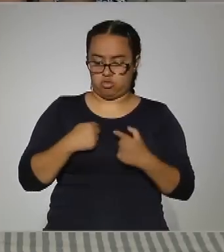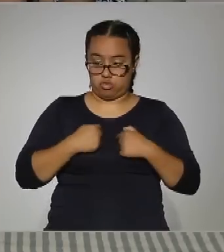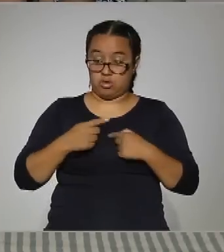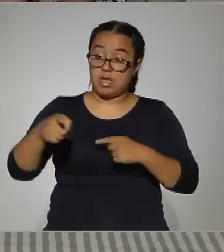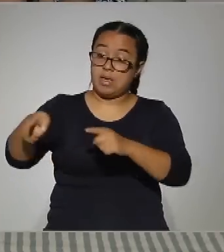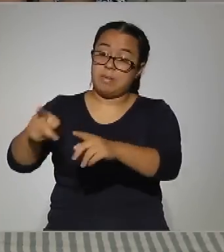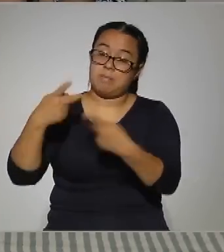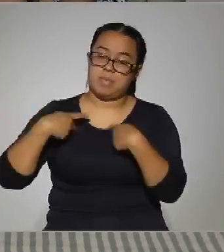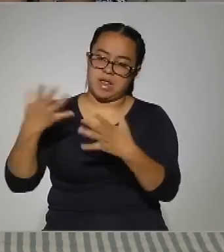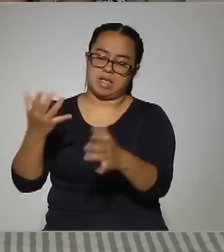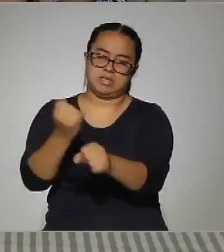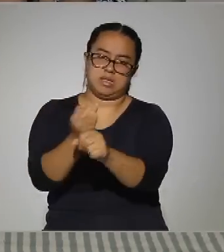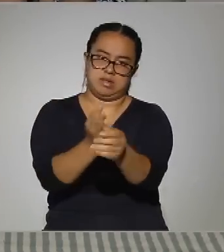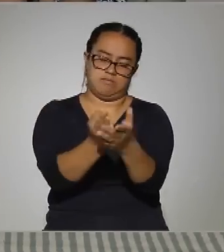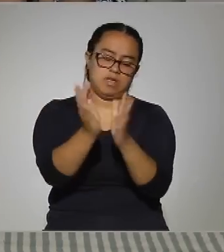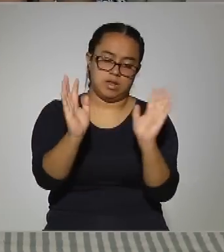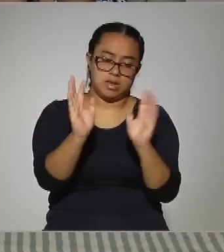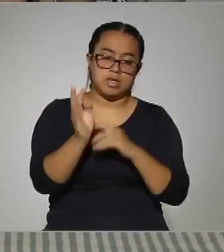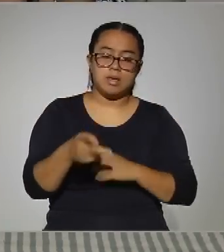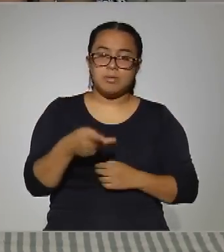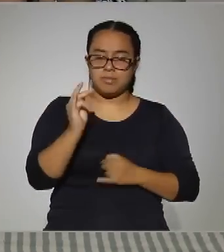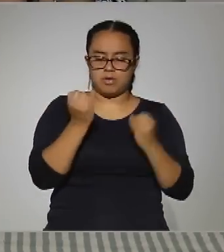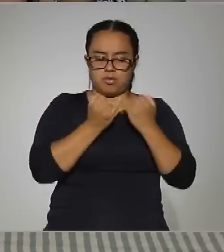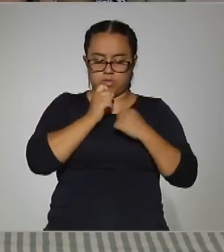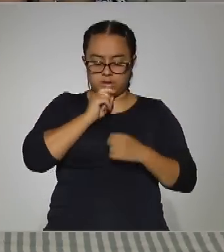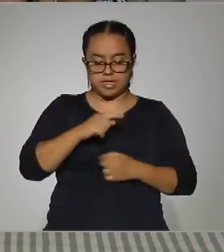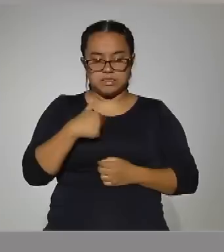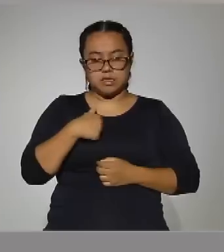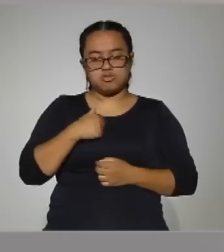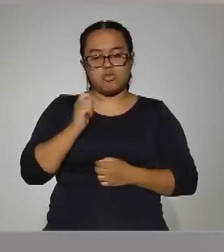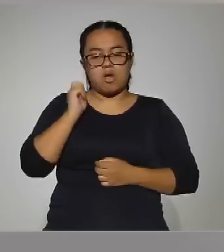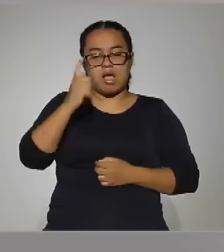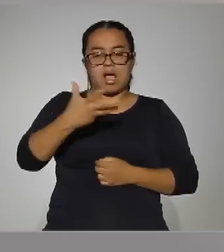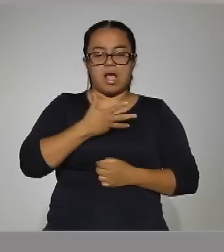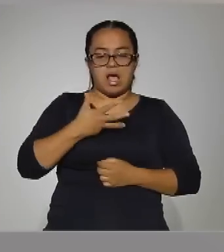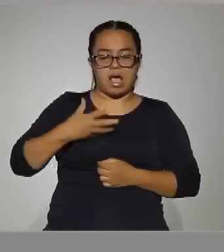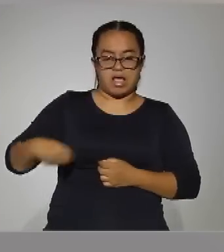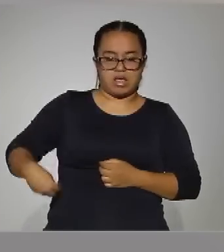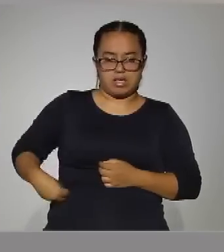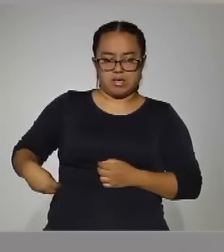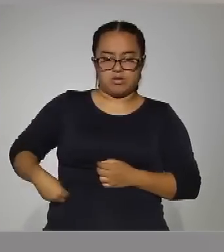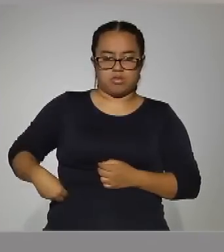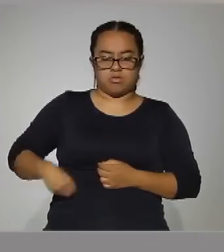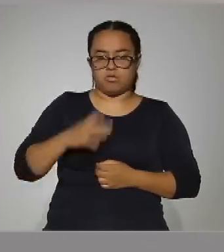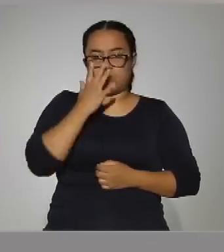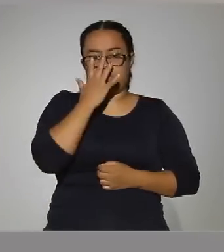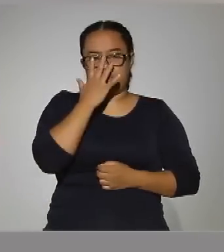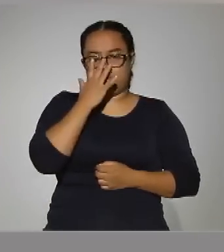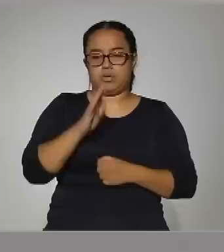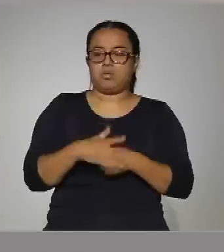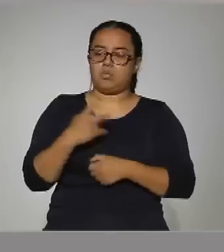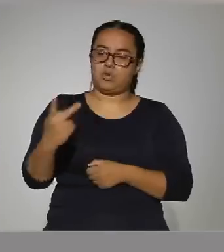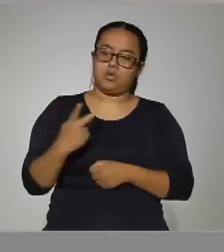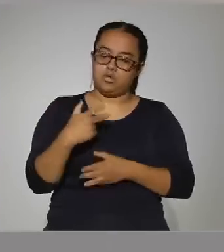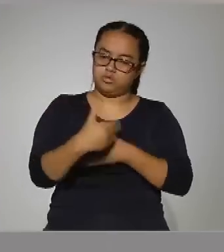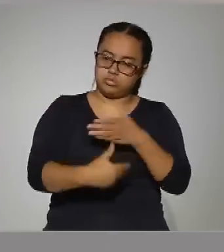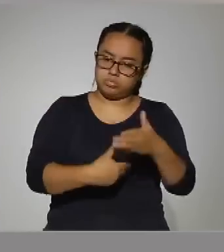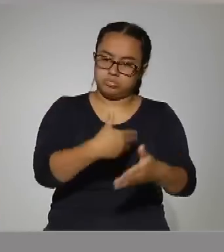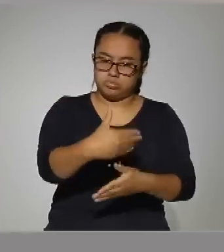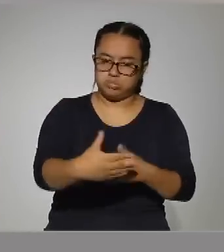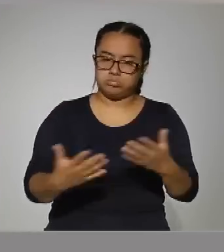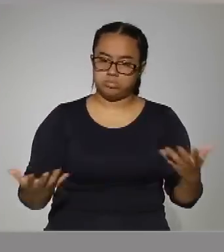en su propio proceso, seguramente también hay una participación. Claro, porque eres parte de esa pareja, ¿no? Eres parte de un proceso dinámico